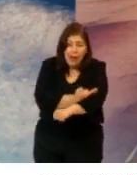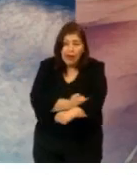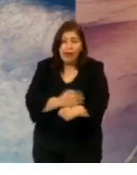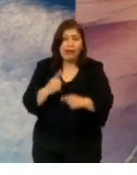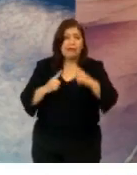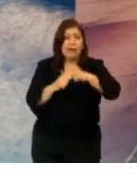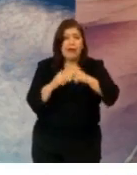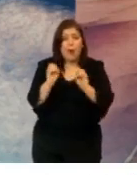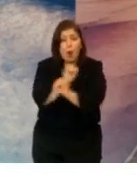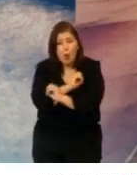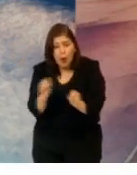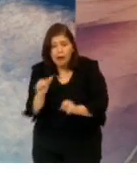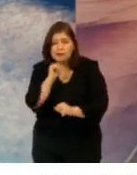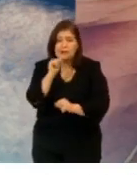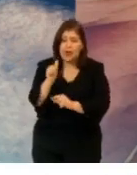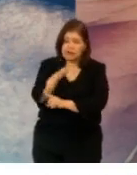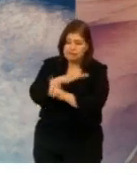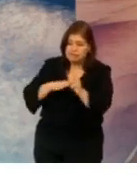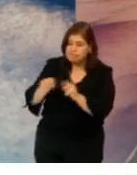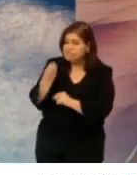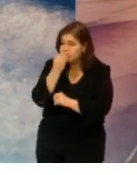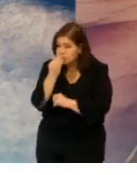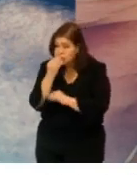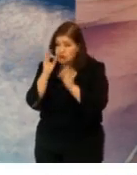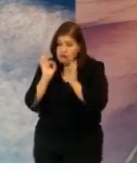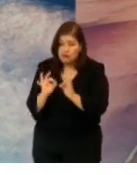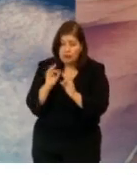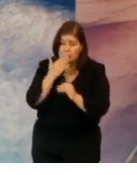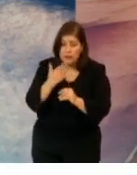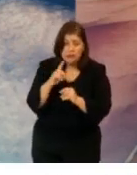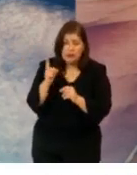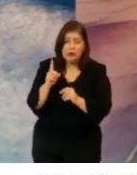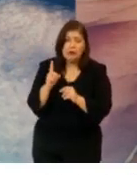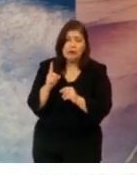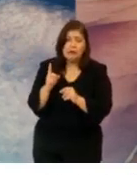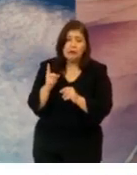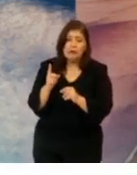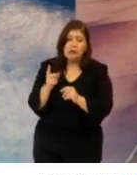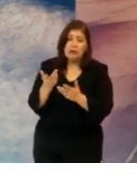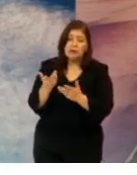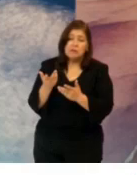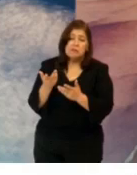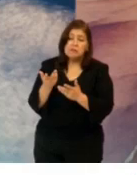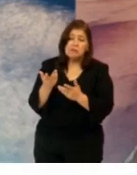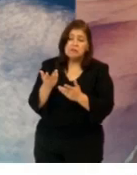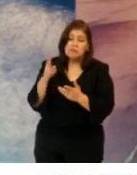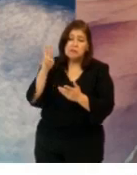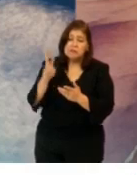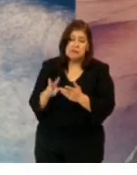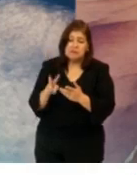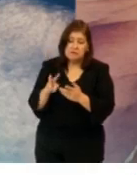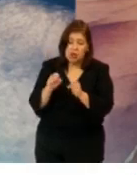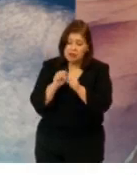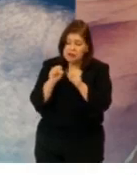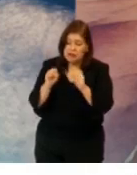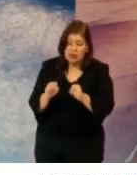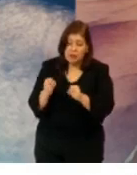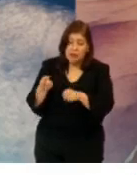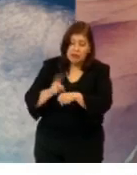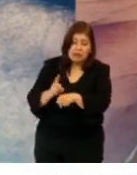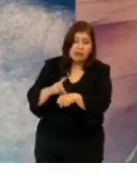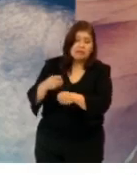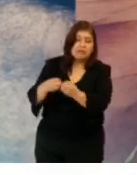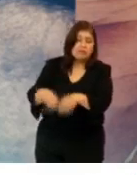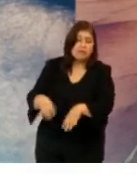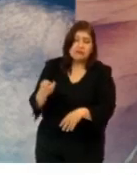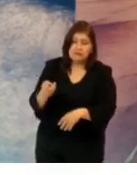tareas hechas y las condiciones alimentarias resueltas, todos los días el sistema no es potente. Uno que